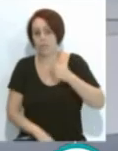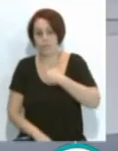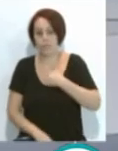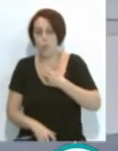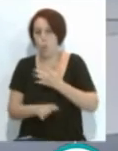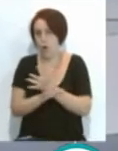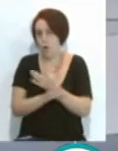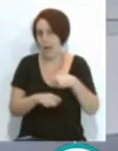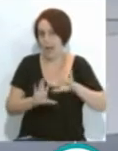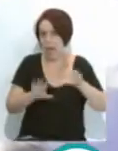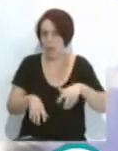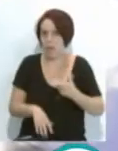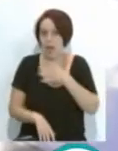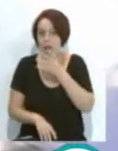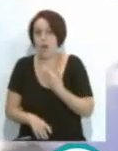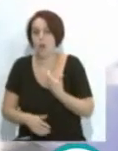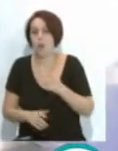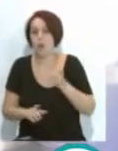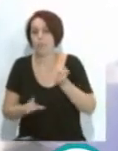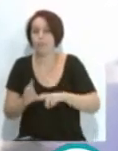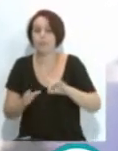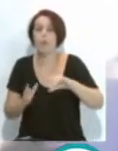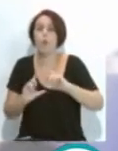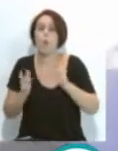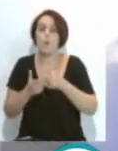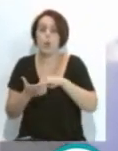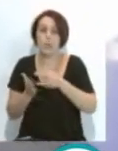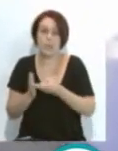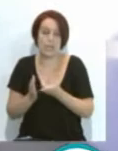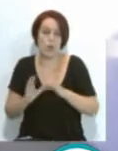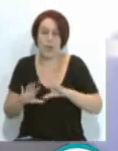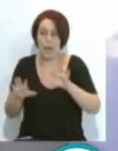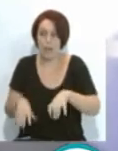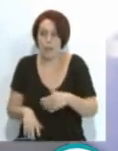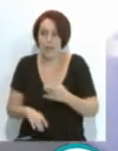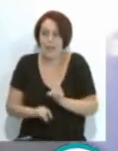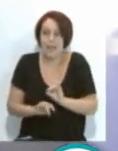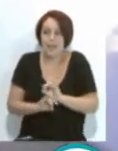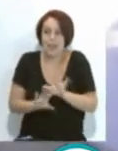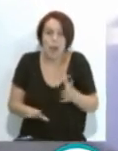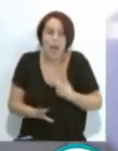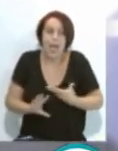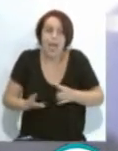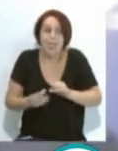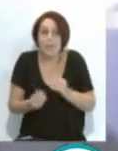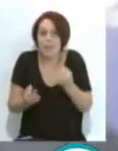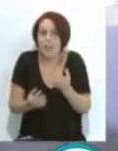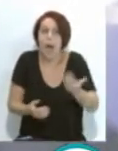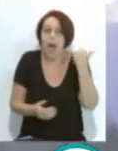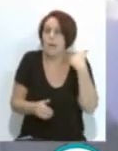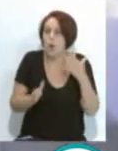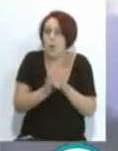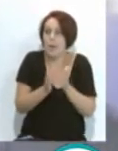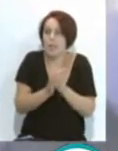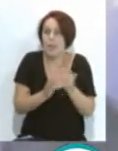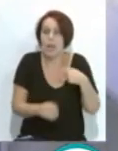forma parte del cuerpo técnico del Cádiz Club de Fútbol, y ahí lo vemos, claro, se tiene que adaptar. Antes era compañero, ahí